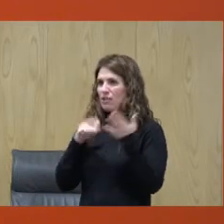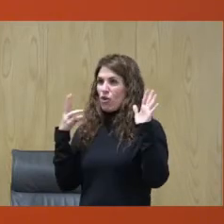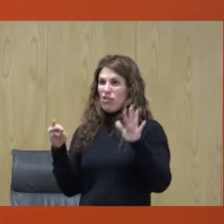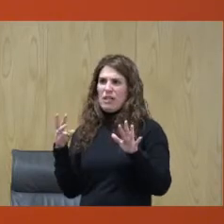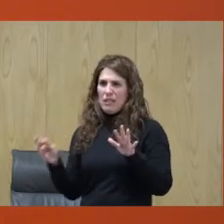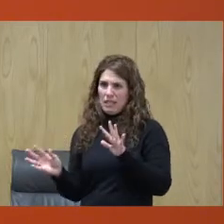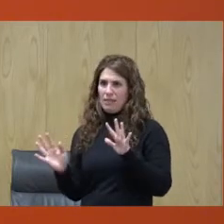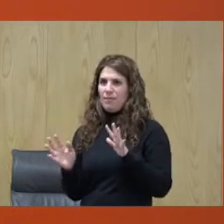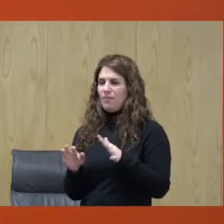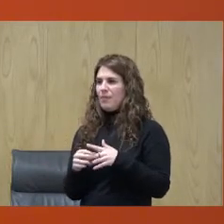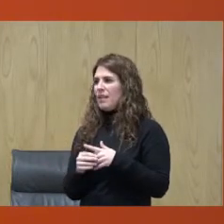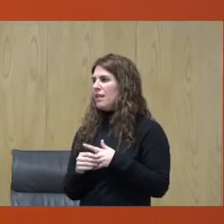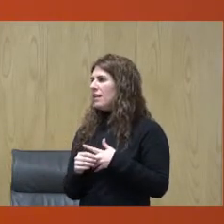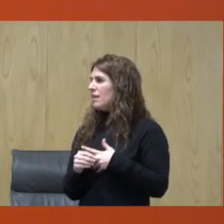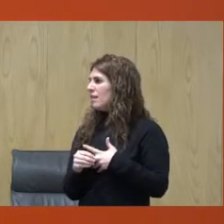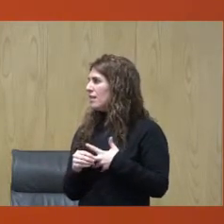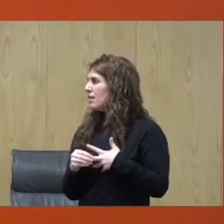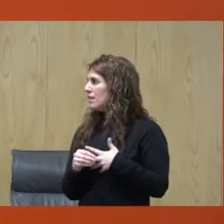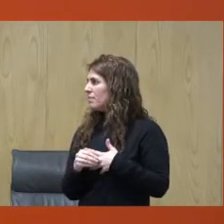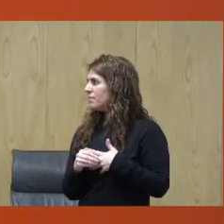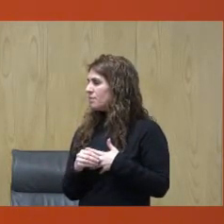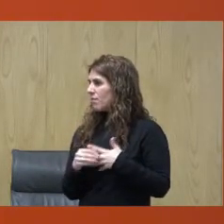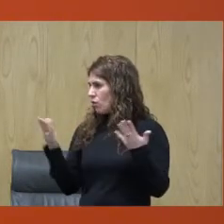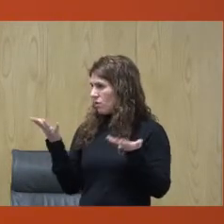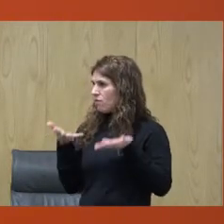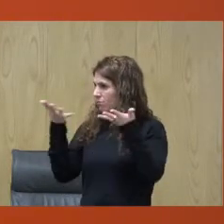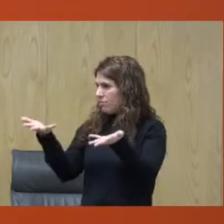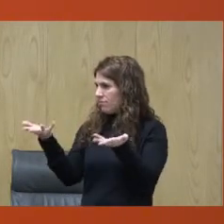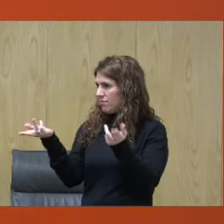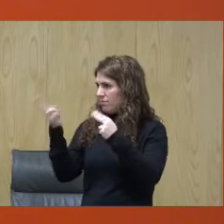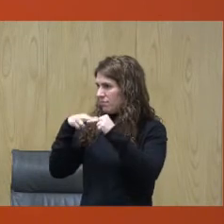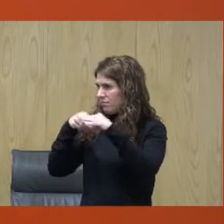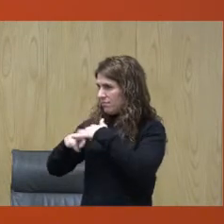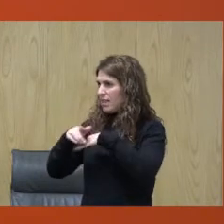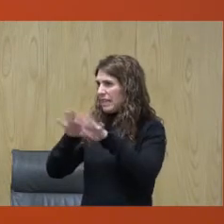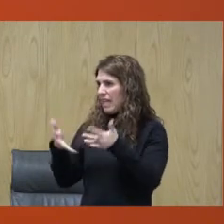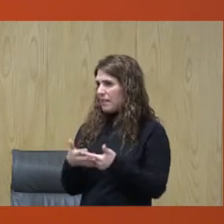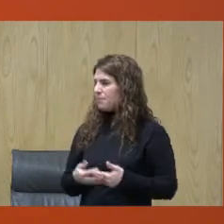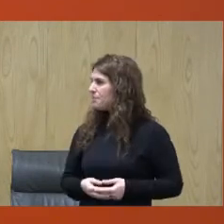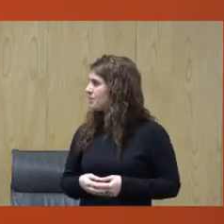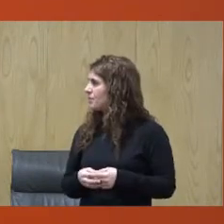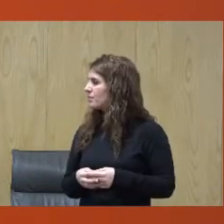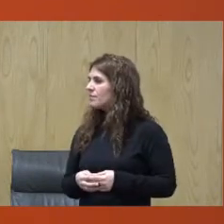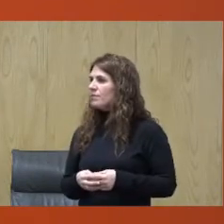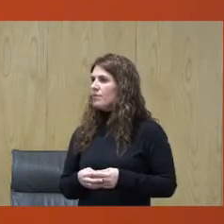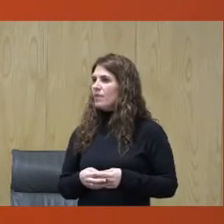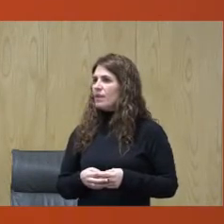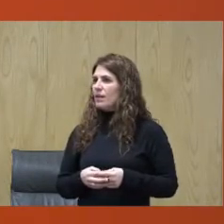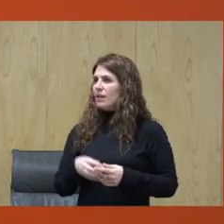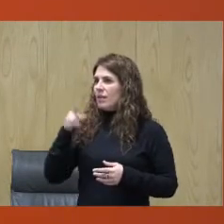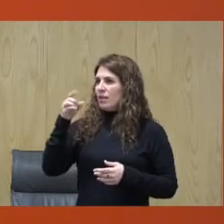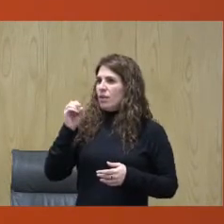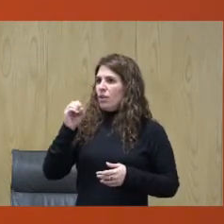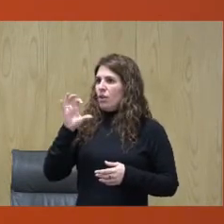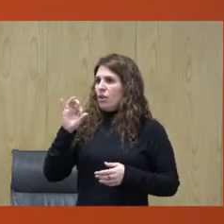informe y bueno, lo tenéis disponible en internet, ¿de acuerdo? Entonces, por allí, Óscar tiene.